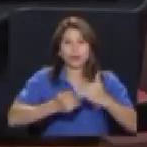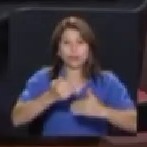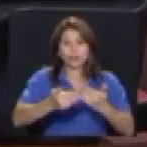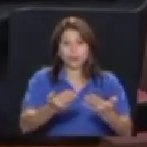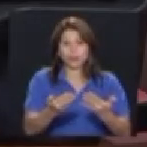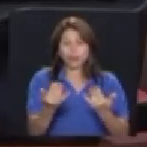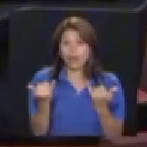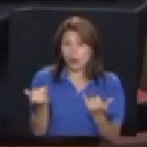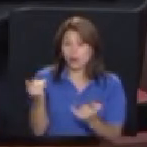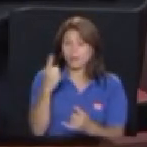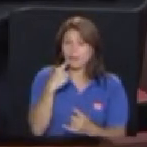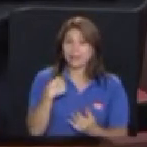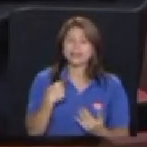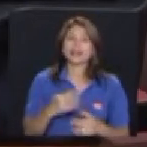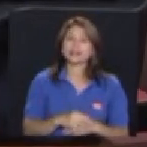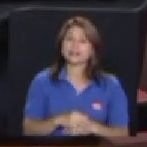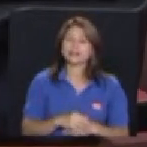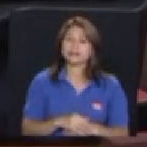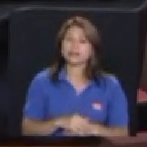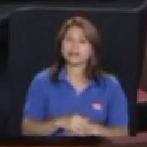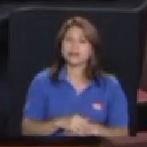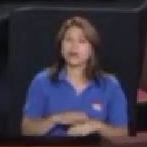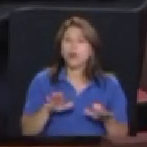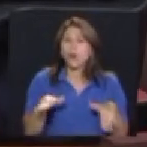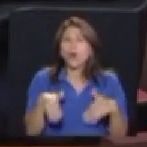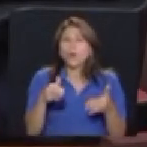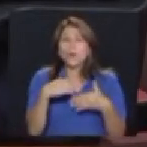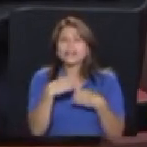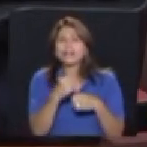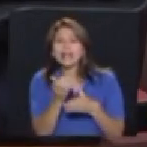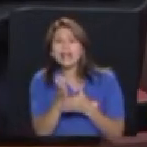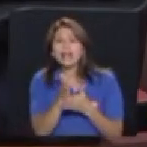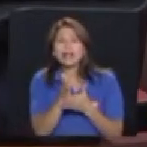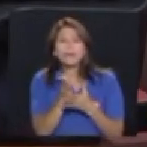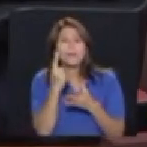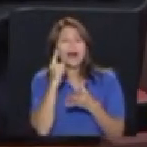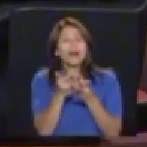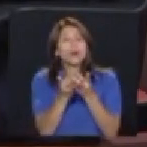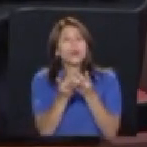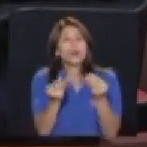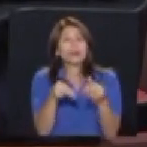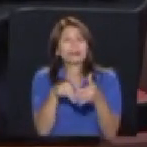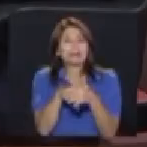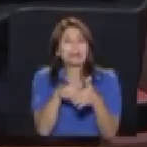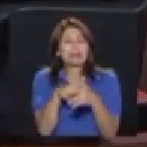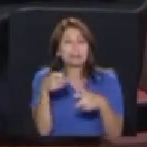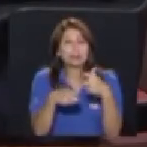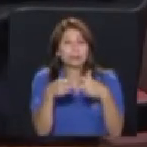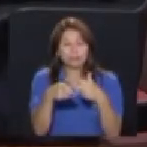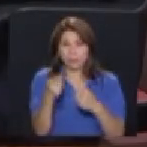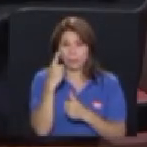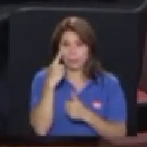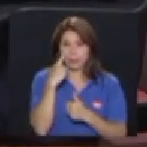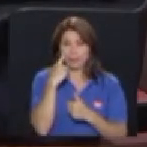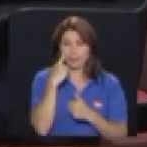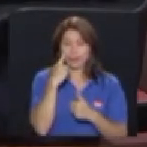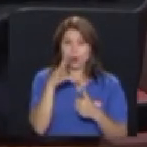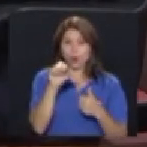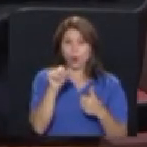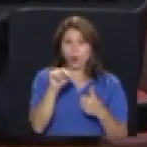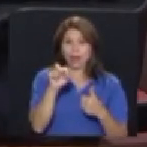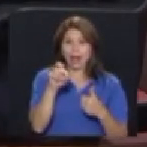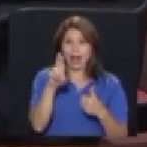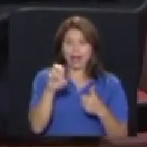decías, ¿cómo manejar las piedritas del camino? Vea, los rectores y la defensoría, en un principio, lo mismo PNUD,